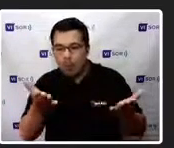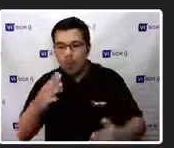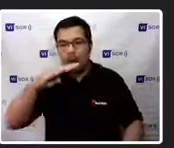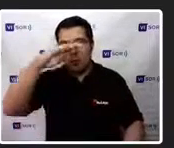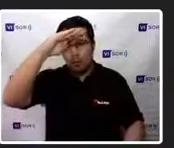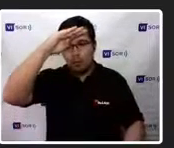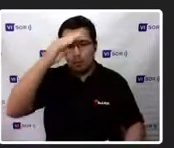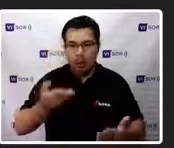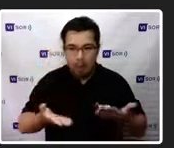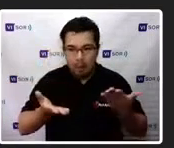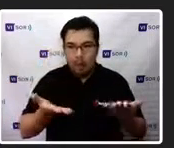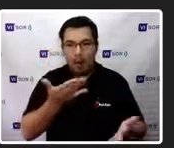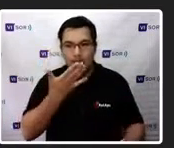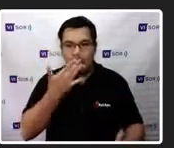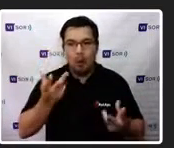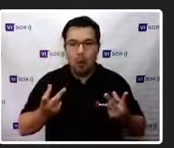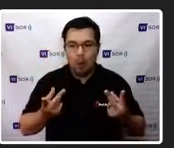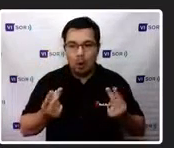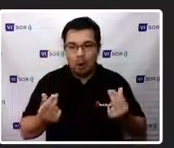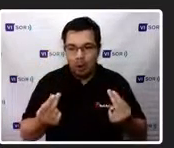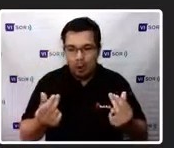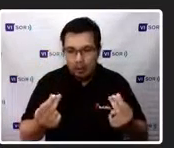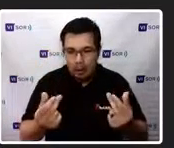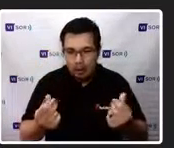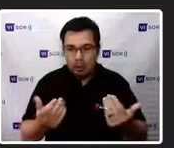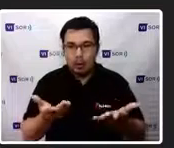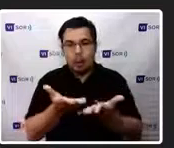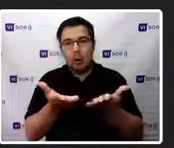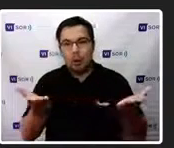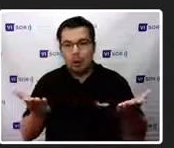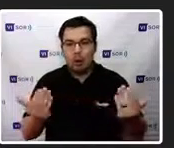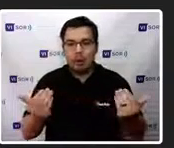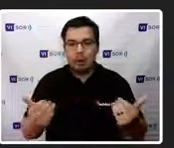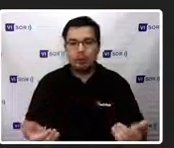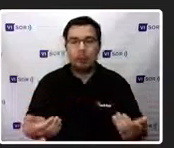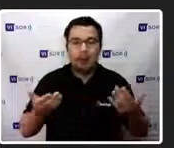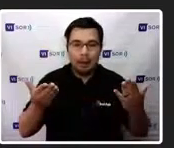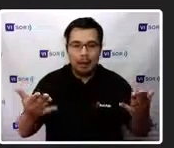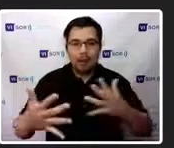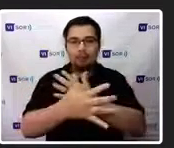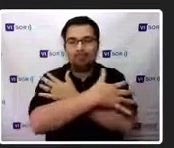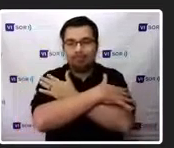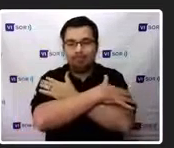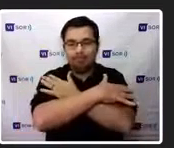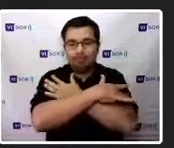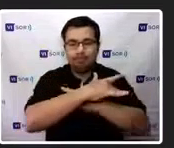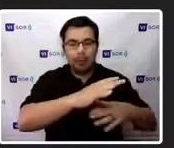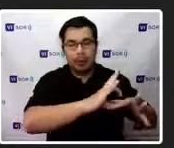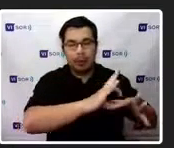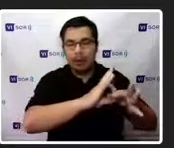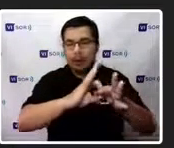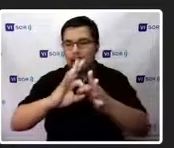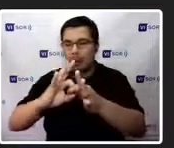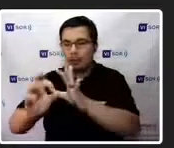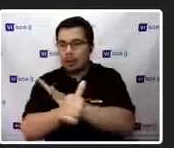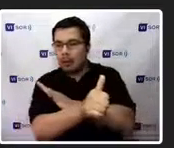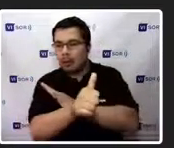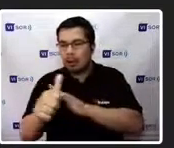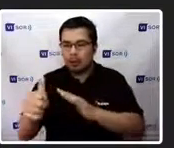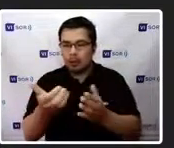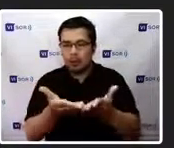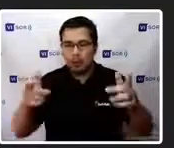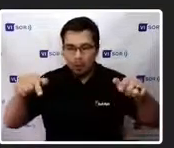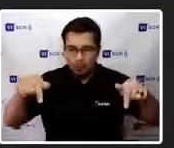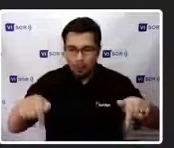educación que ustedes se merecen. Así que eso, un abrazo grande, gracias a todos por estar hoy día con nosotros y seguimos